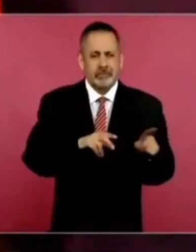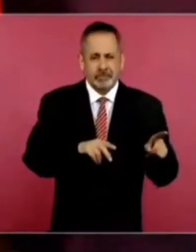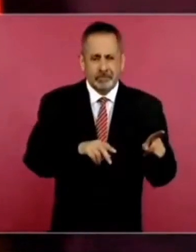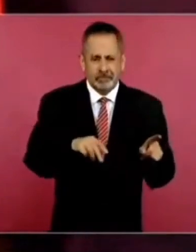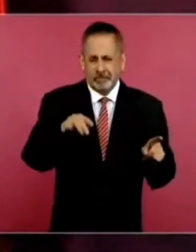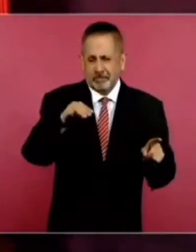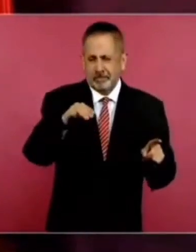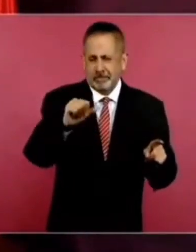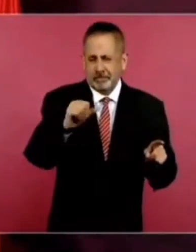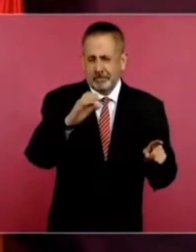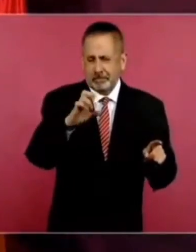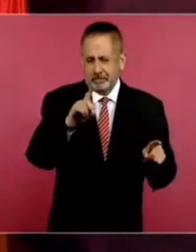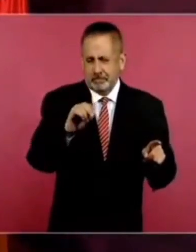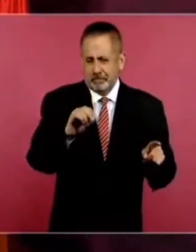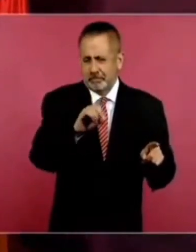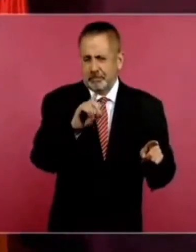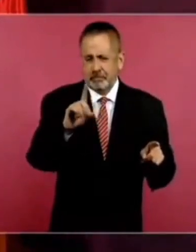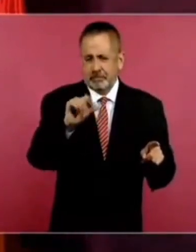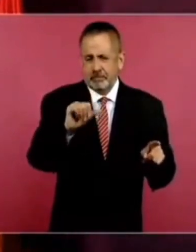Macedo de la Concha,